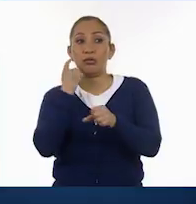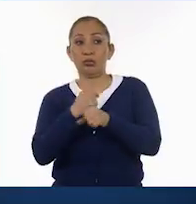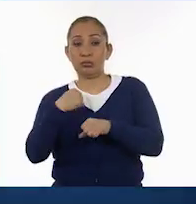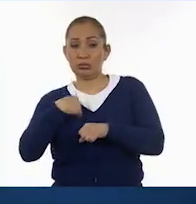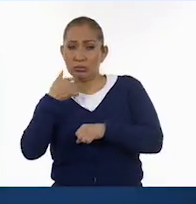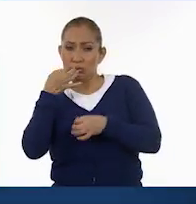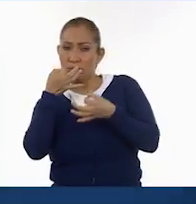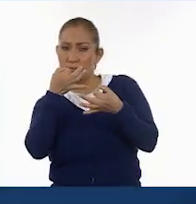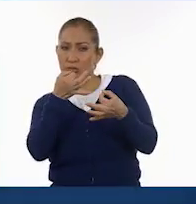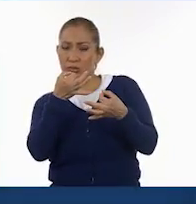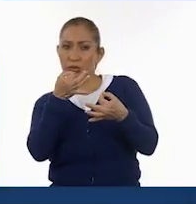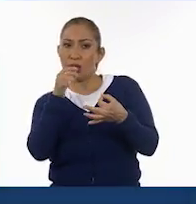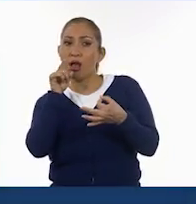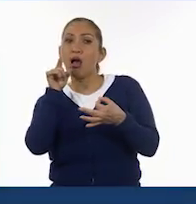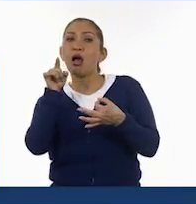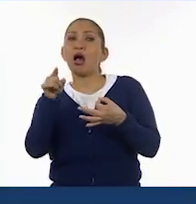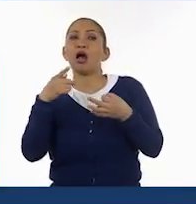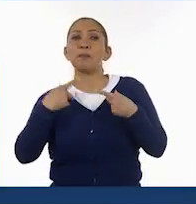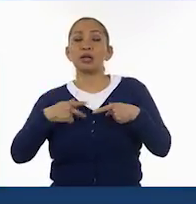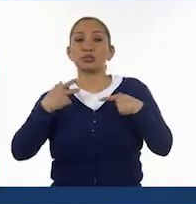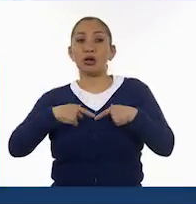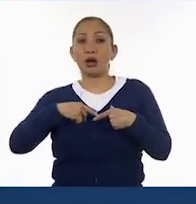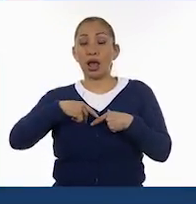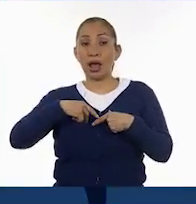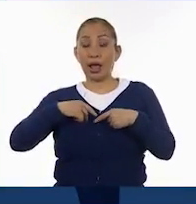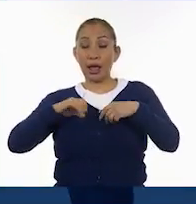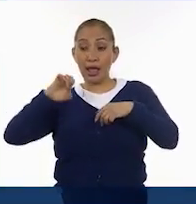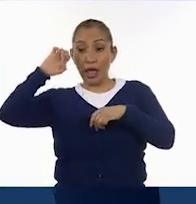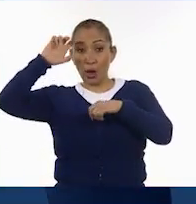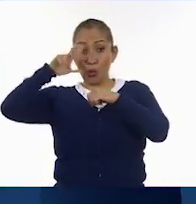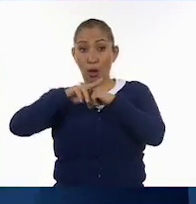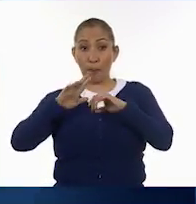la atención es que la población europea